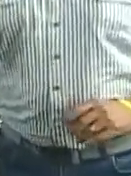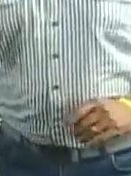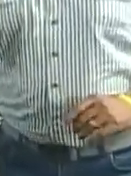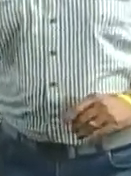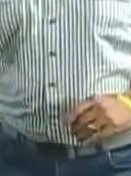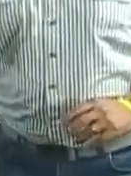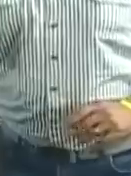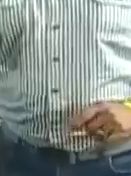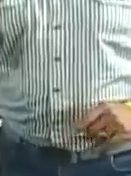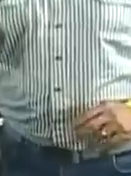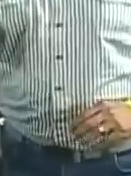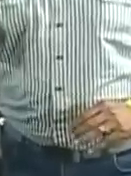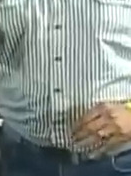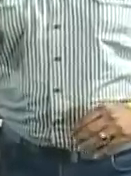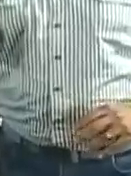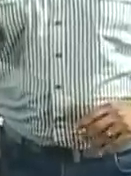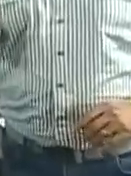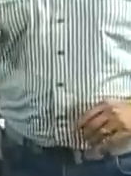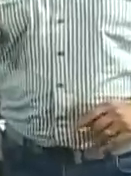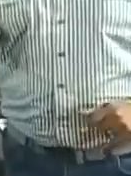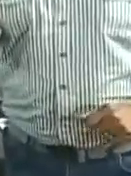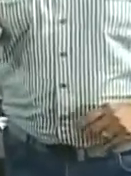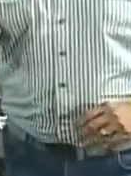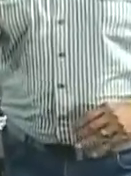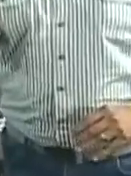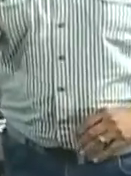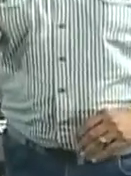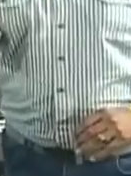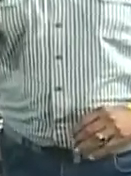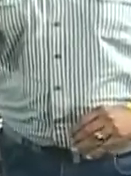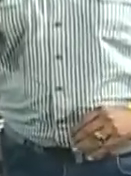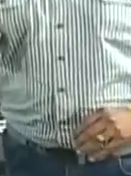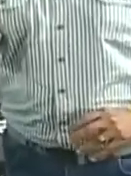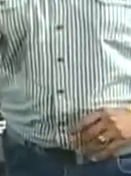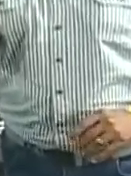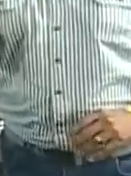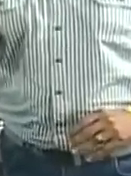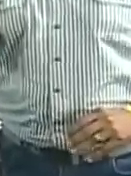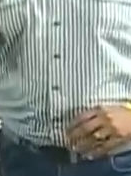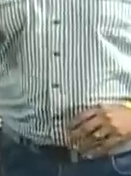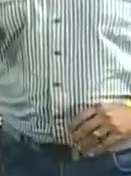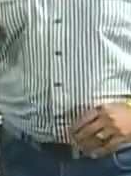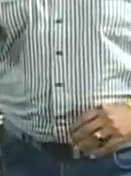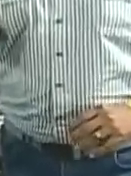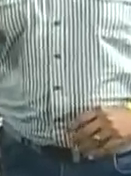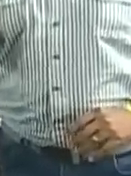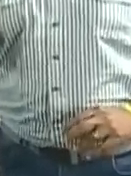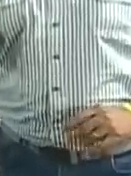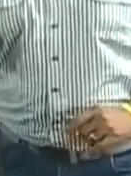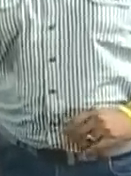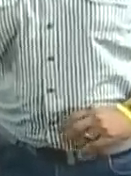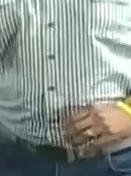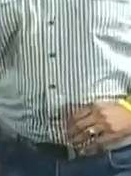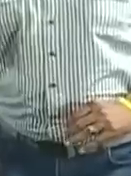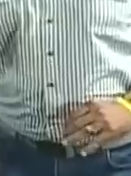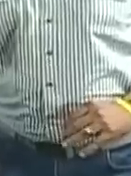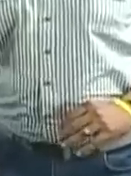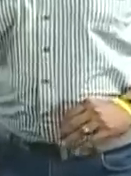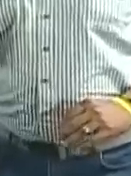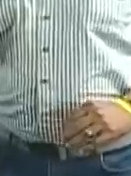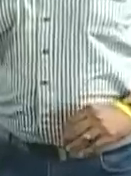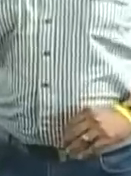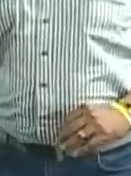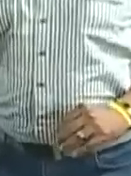facilitar, pagar y constituirse legalmente. Informó que a la fecha más de 318 mil emprendedores se han registrado en la